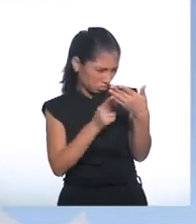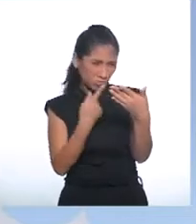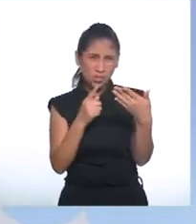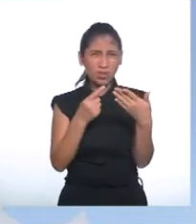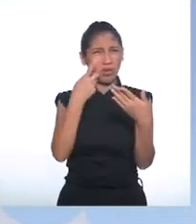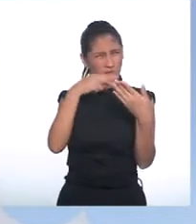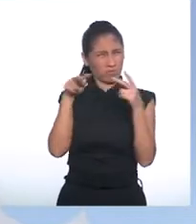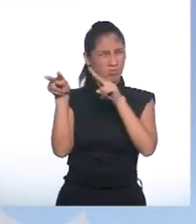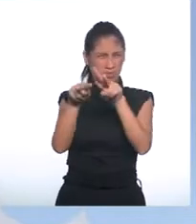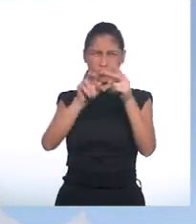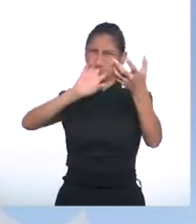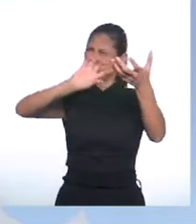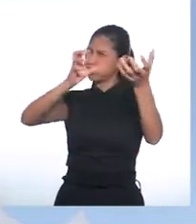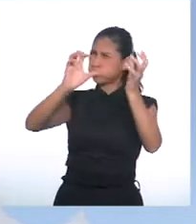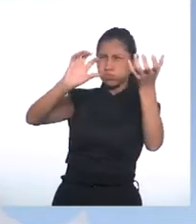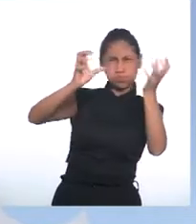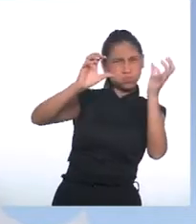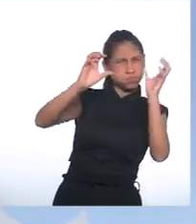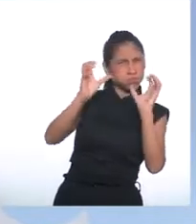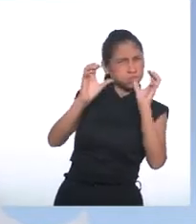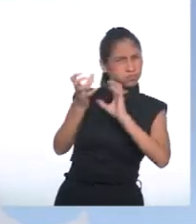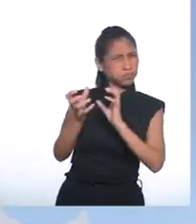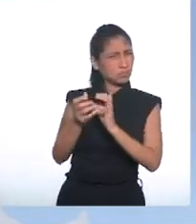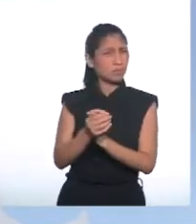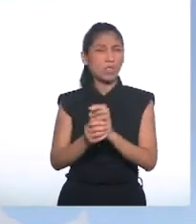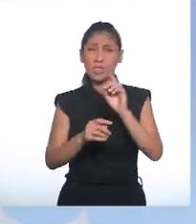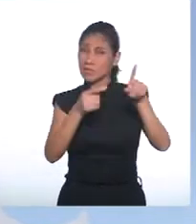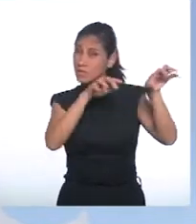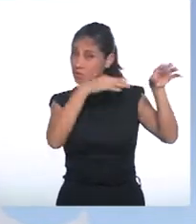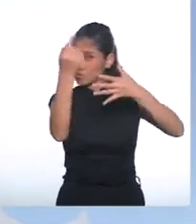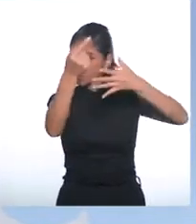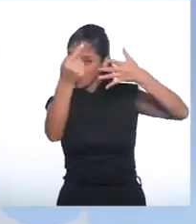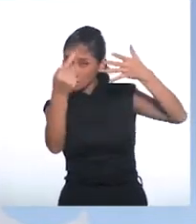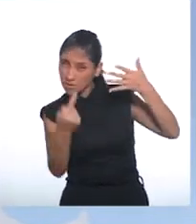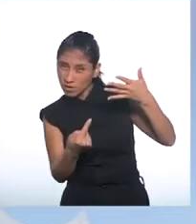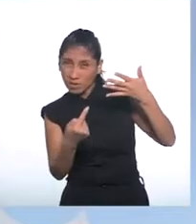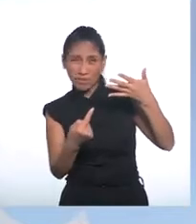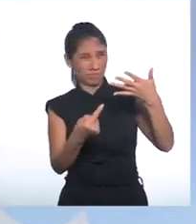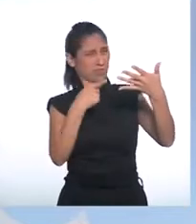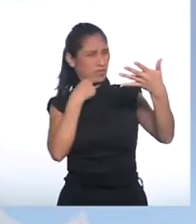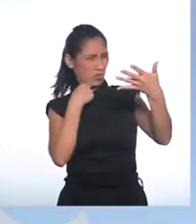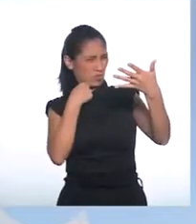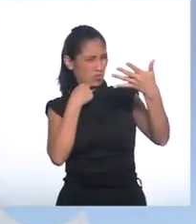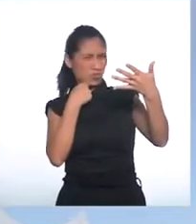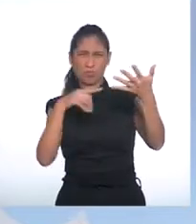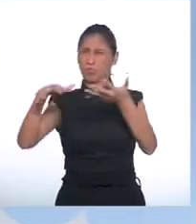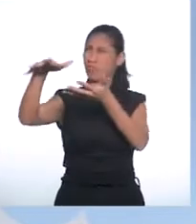está cambiando y a través de diferentes actividades, grandes y pequeñas, va empeorando